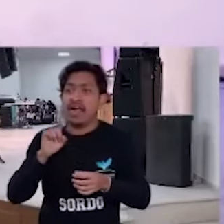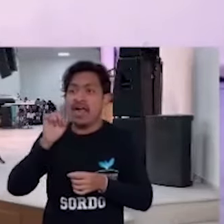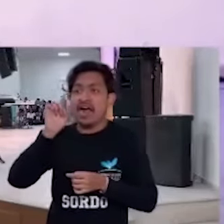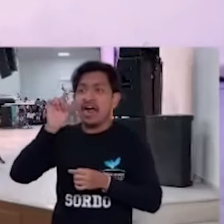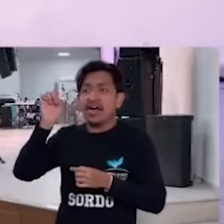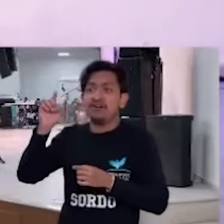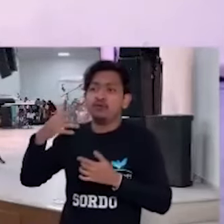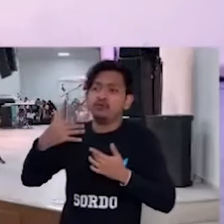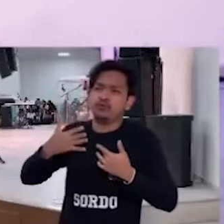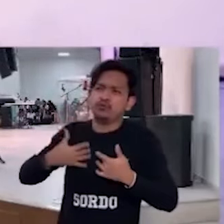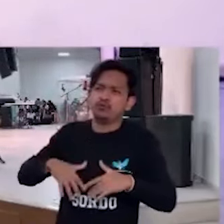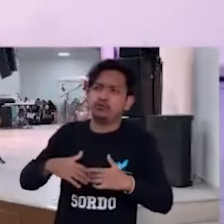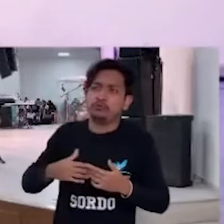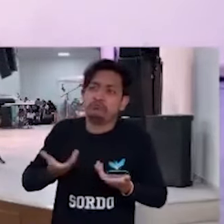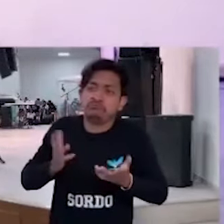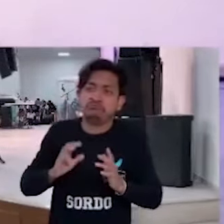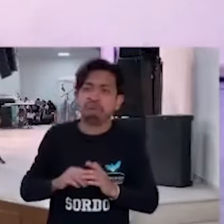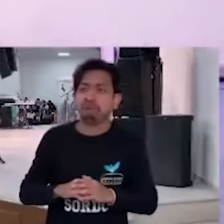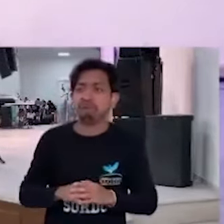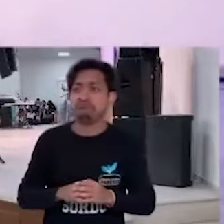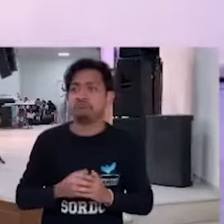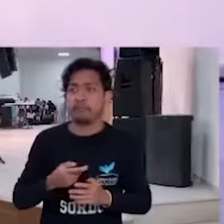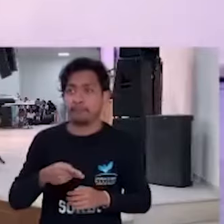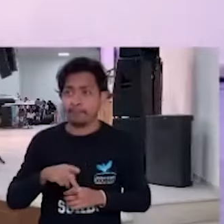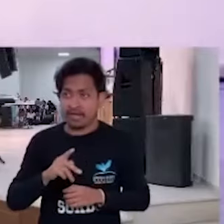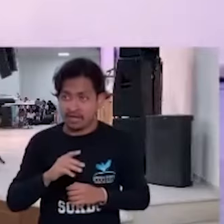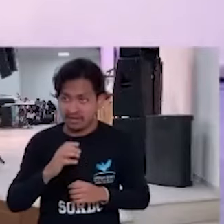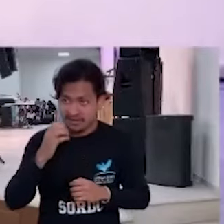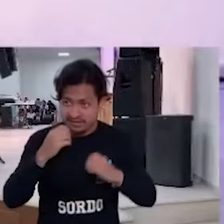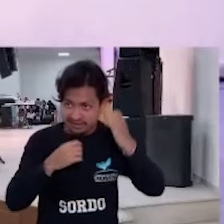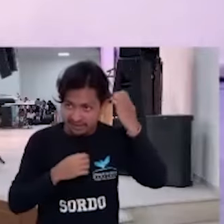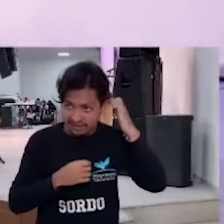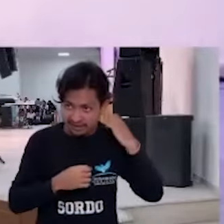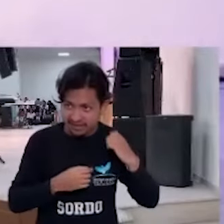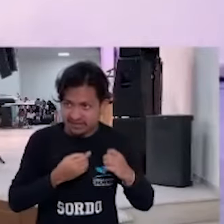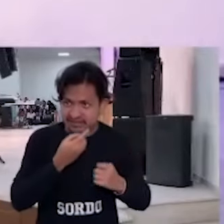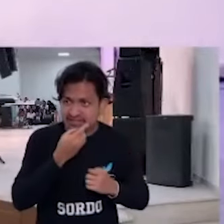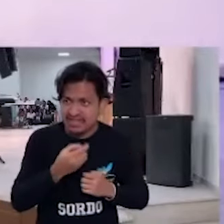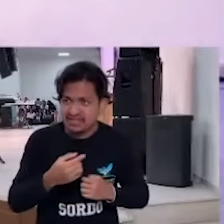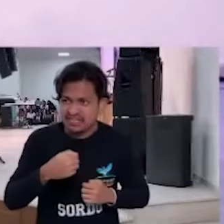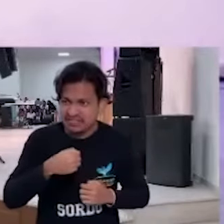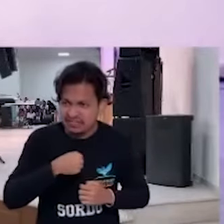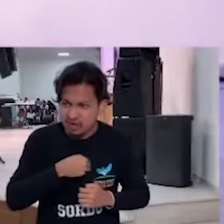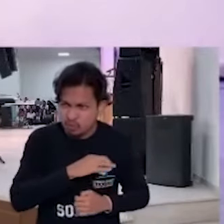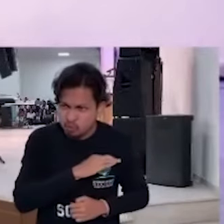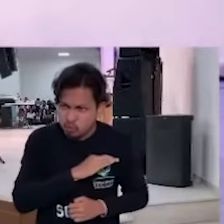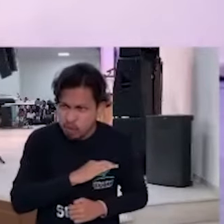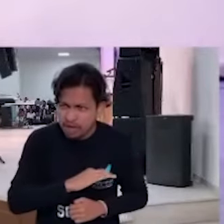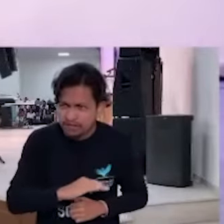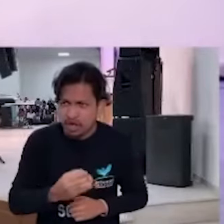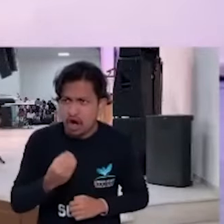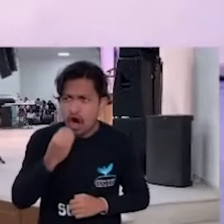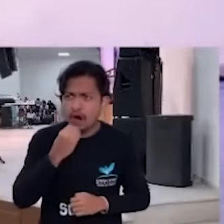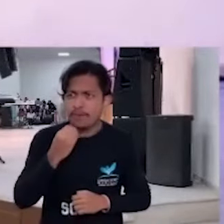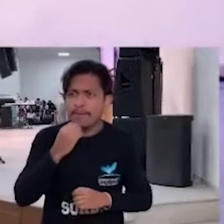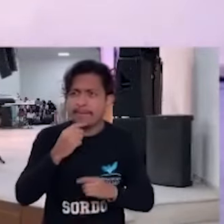dijo: no, de todo árbol del huerto podemos comer, menos de ese. Pero ¿cómo es posible, Eva? Dios, si fuera bueno, si